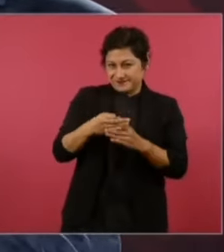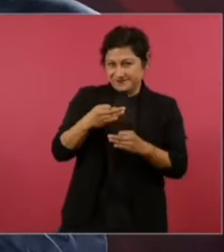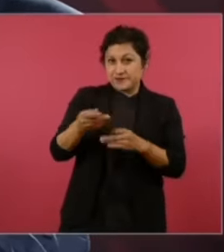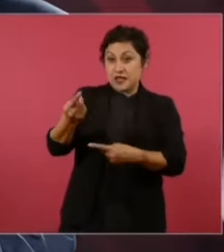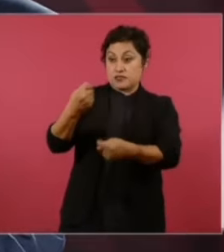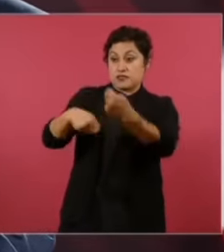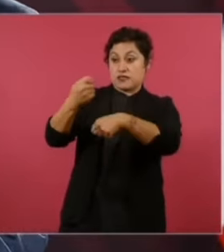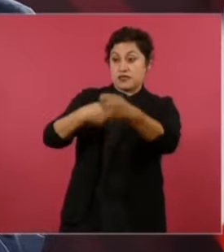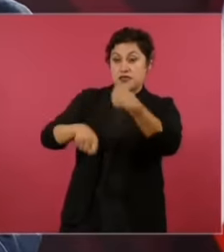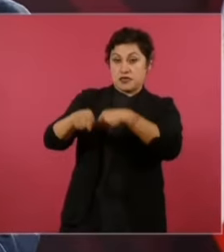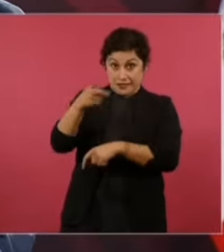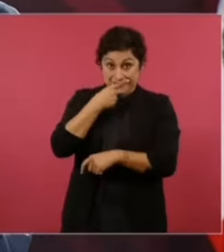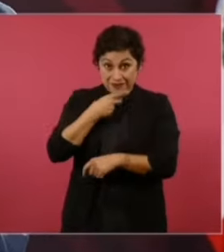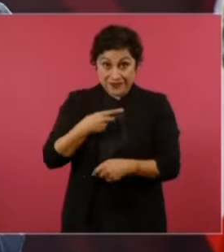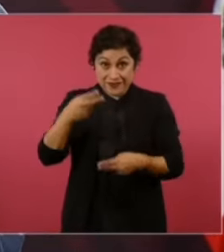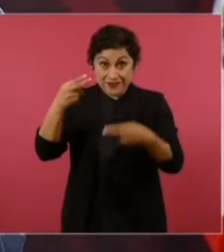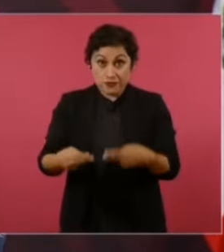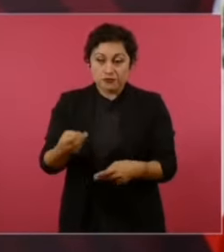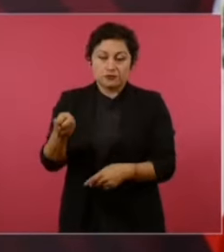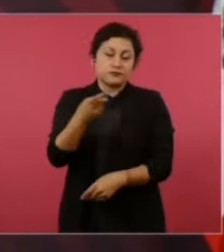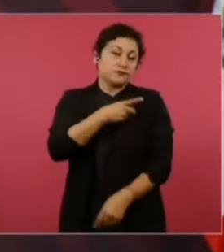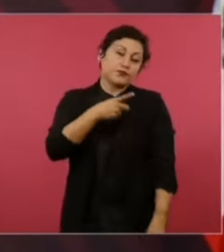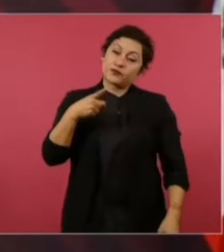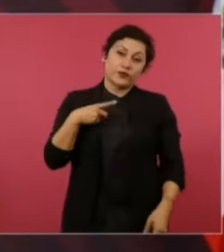no debe darse, pero eso es un asunto.